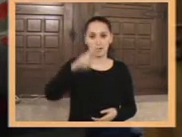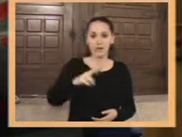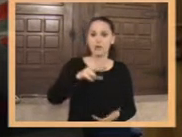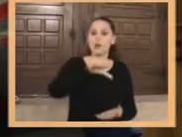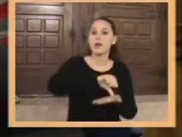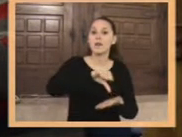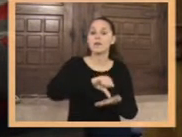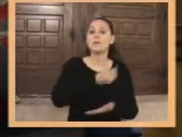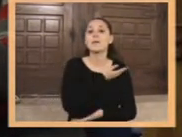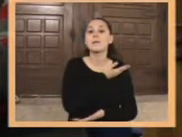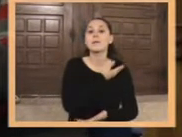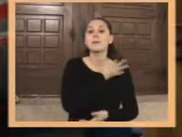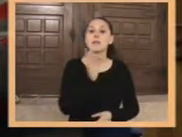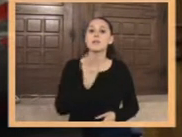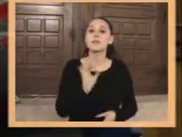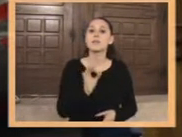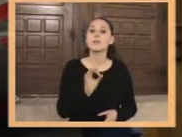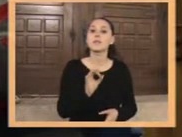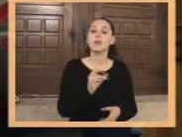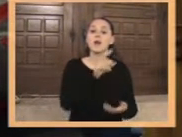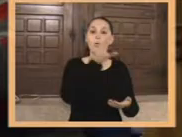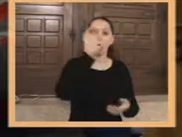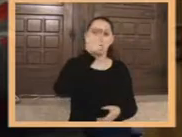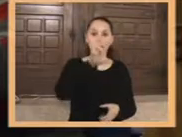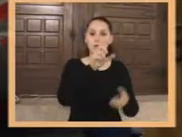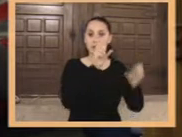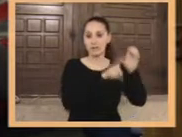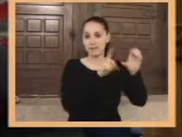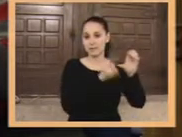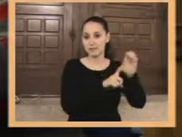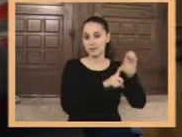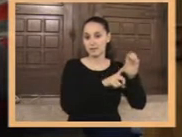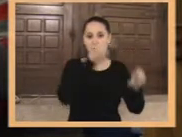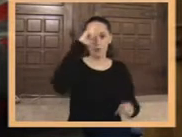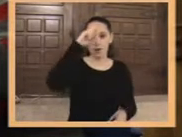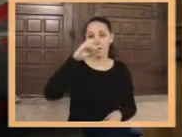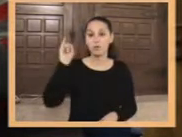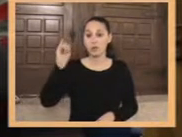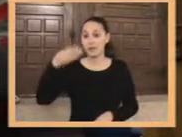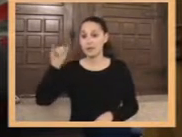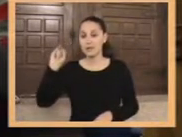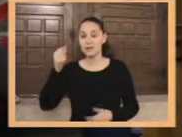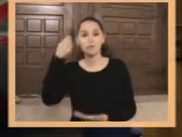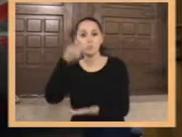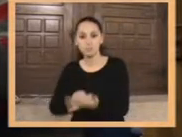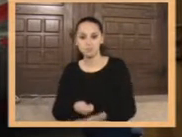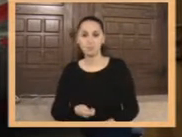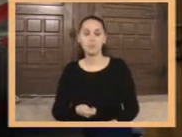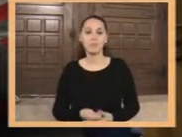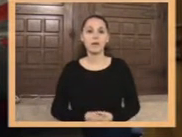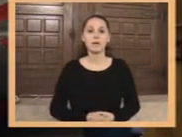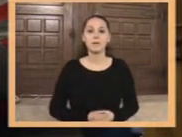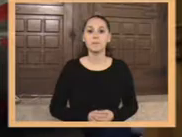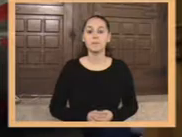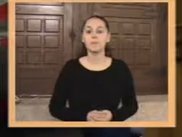en la Comunidad Autónoma de Extremadura, paguen el impuesto de bienes inmuebles. Y luego, una coletilla que en cualquier caso entendemos que es una cuestión que cede el